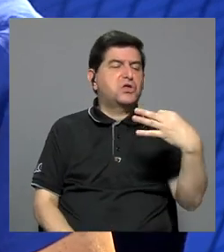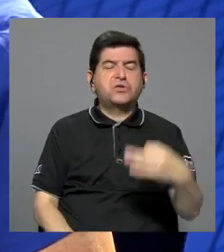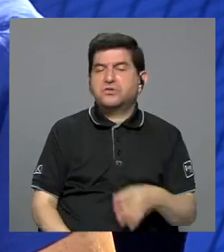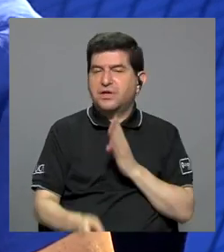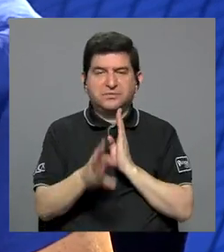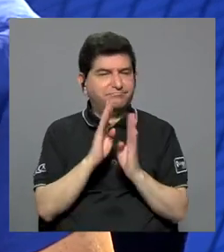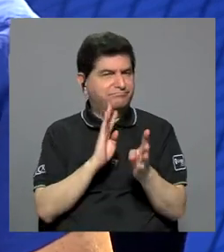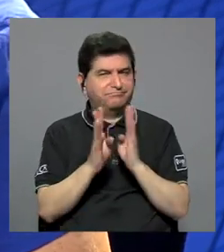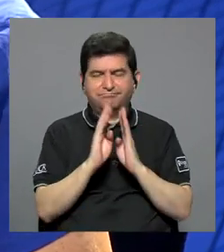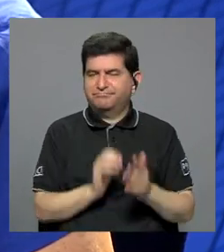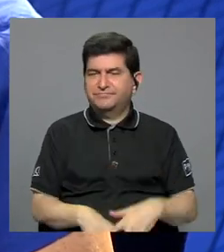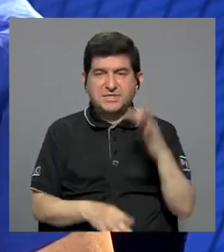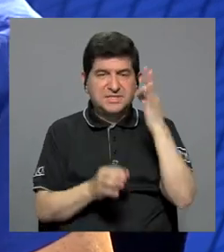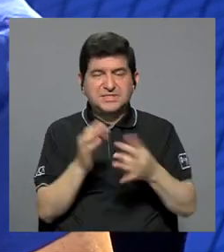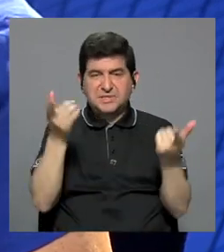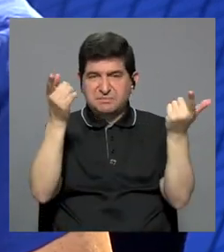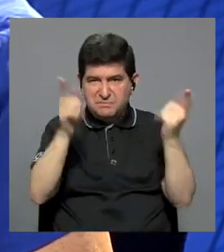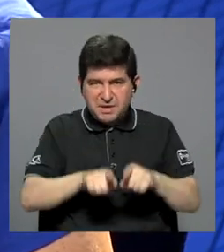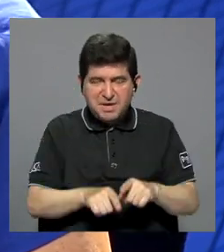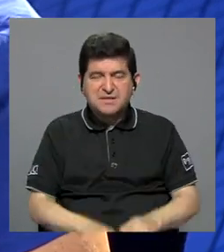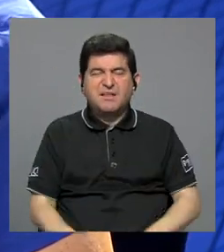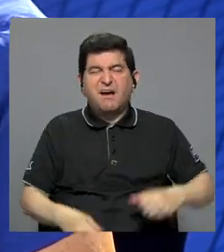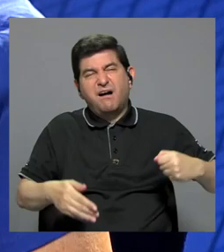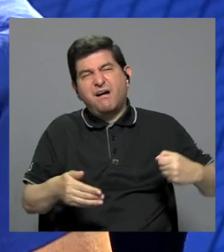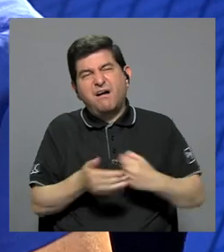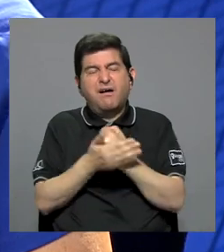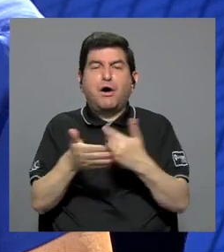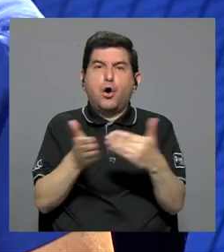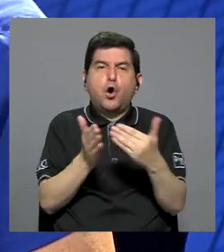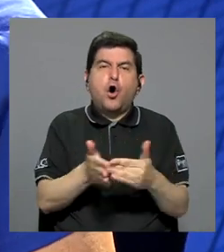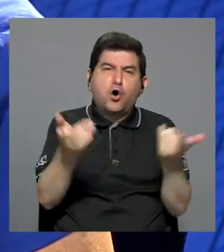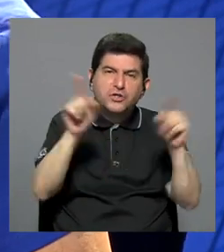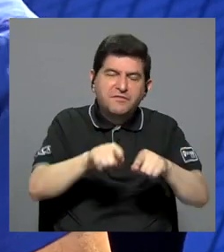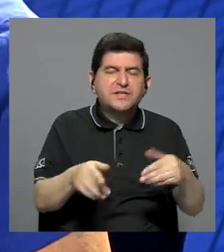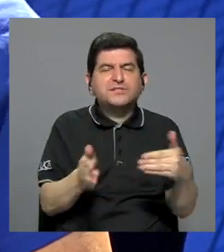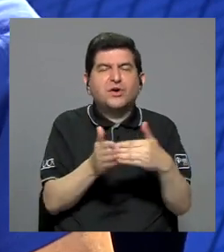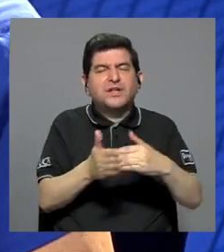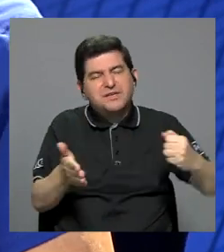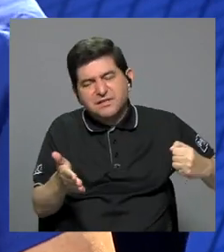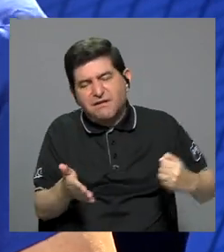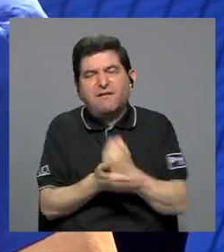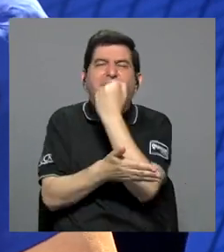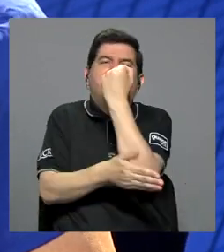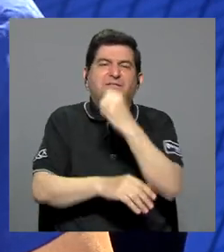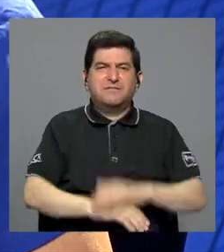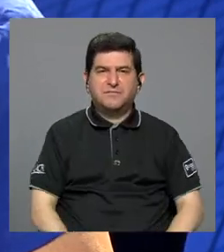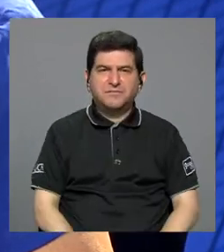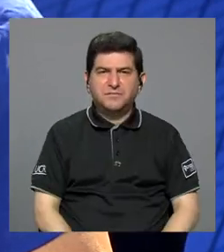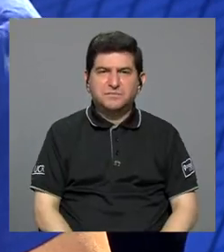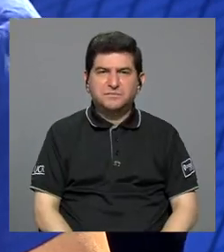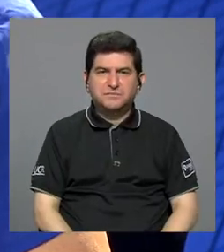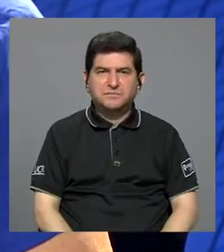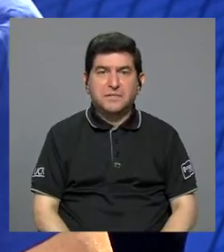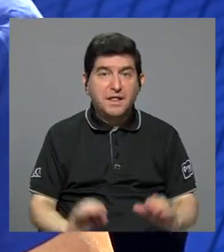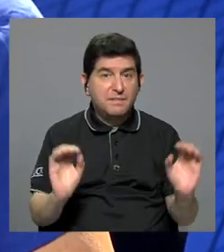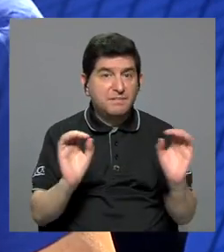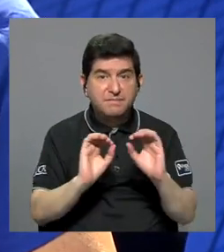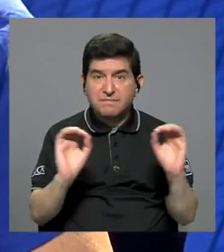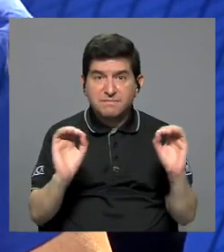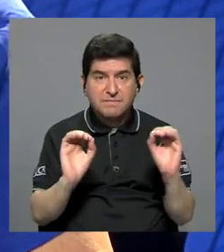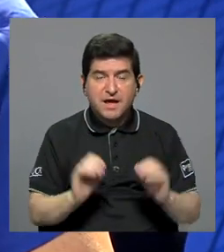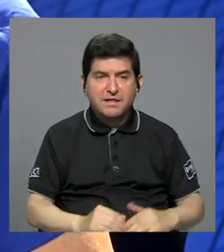se hablan, simplemente pasan, nos lamentamos y vuelven a pasar y nos volvemos a lamentar, y no hay ni a